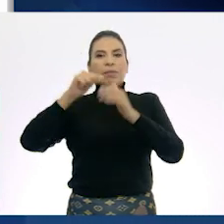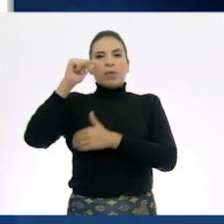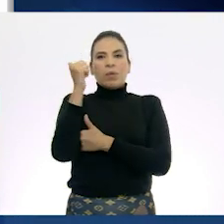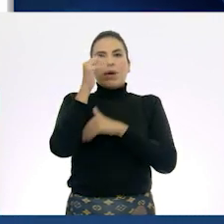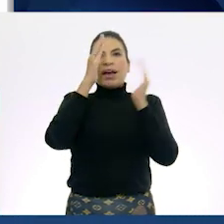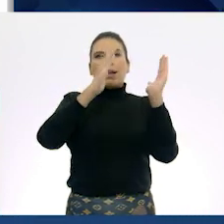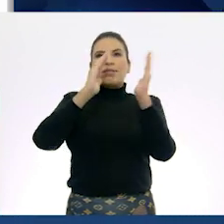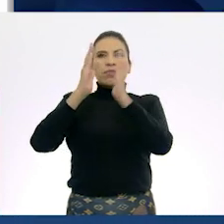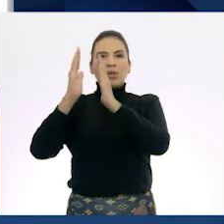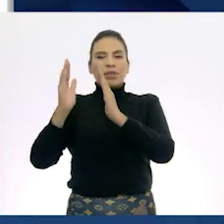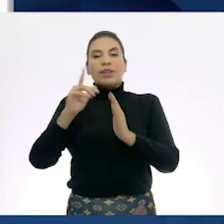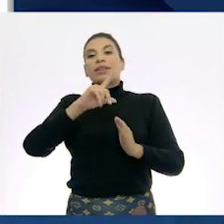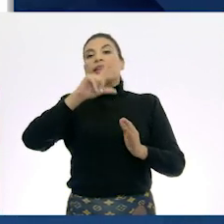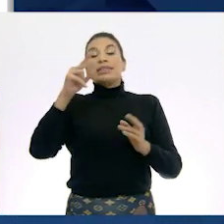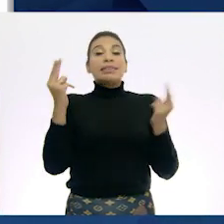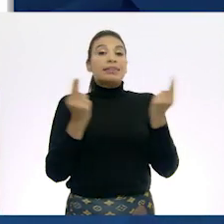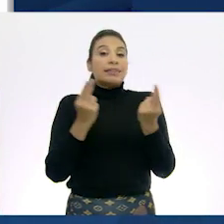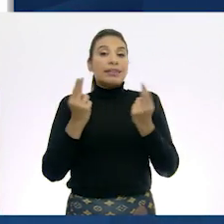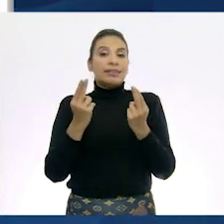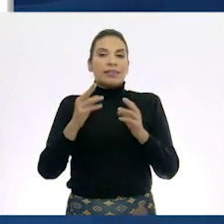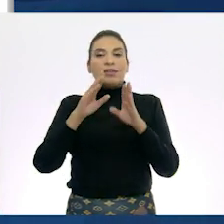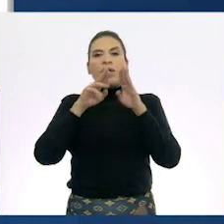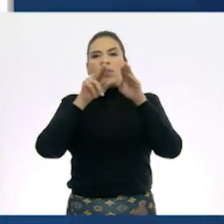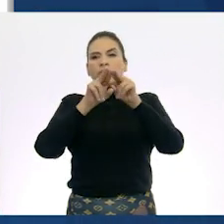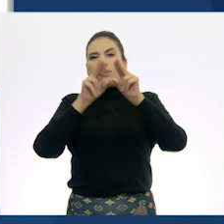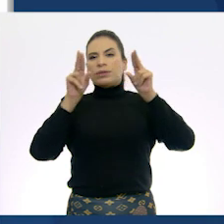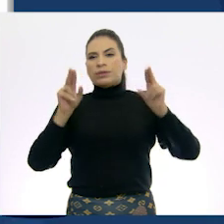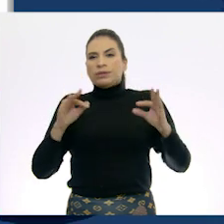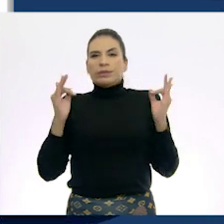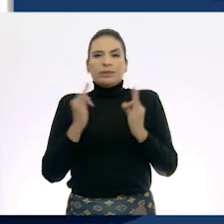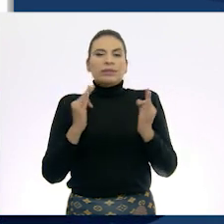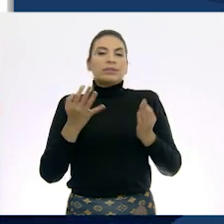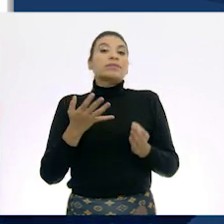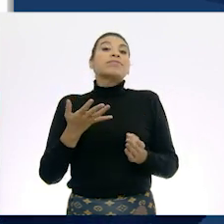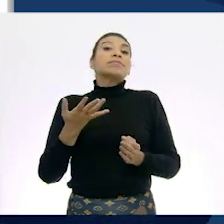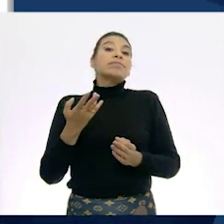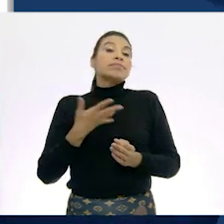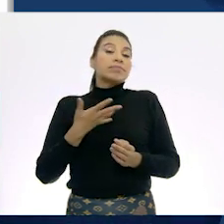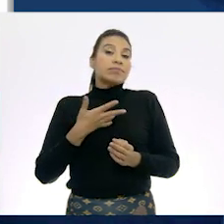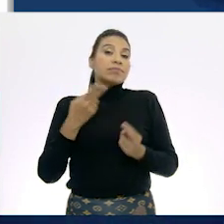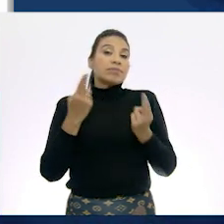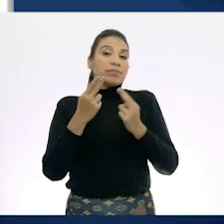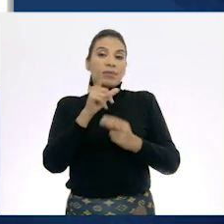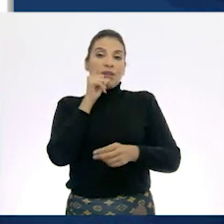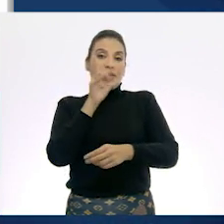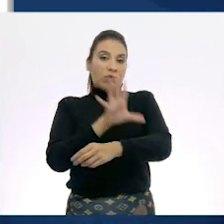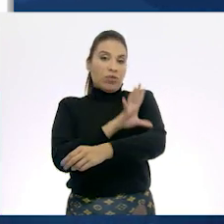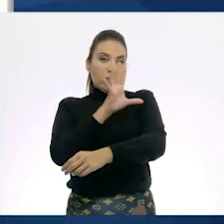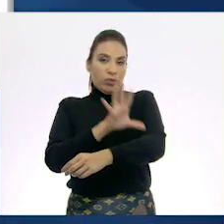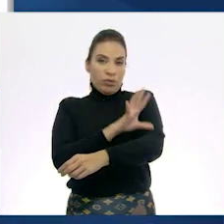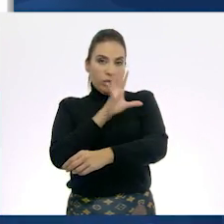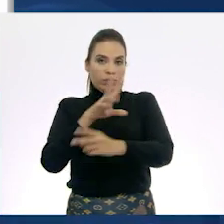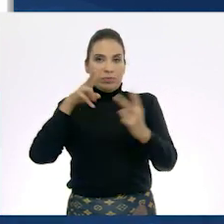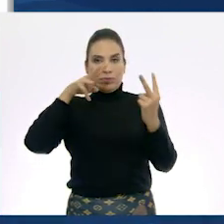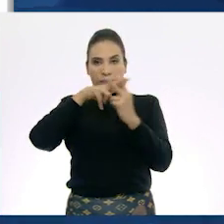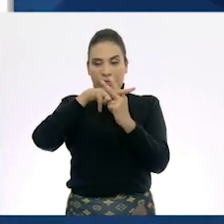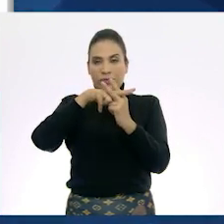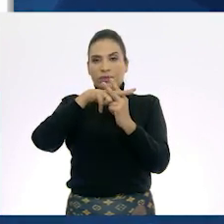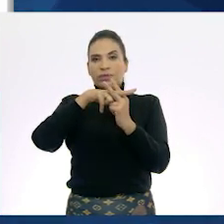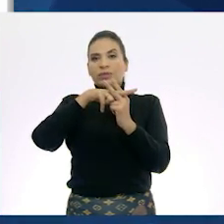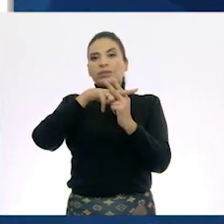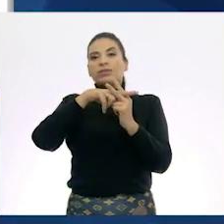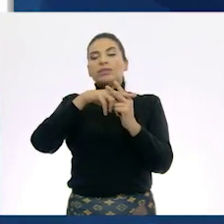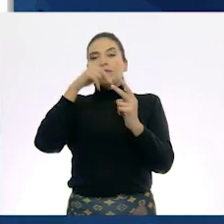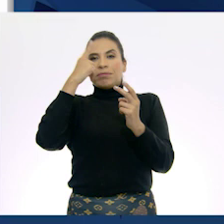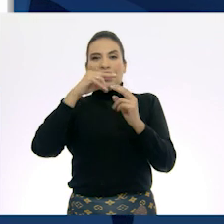en bodegas, donde si necesitan refrigeración, pues van a necesitar energía eléctrica para mantenerlos